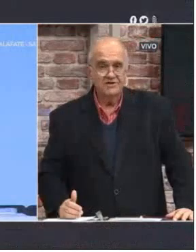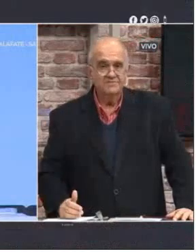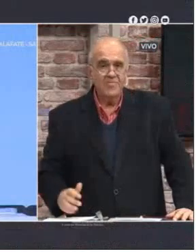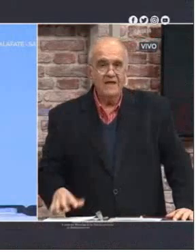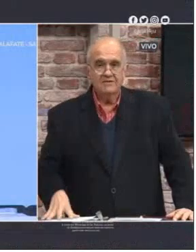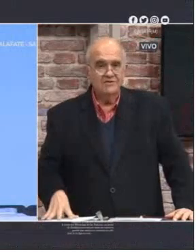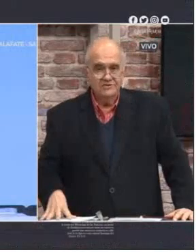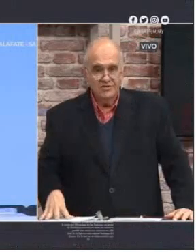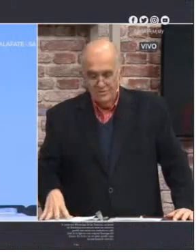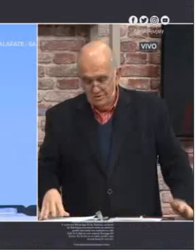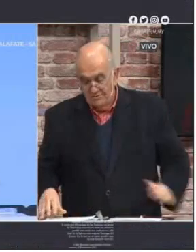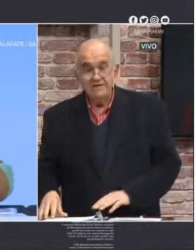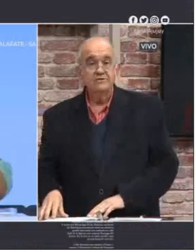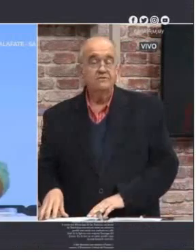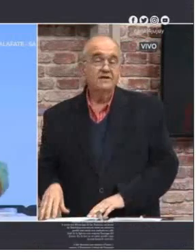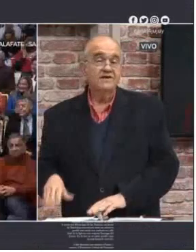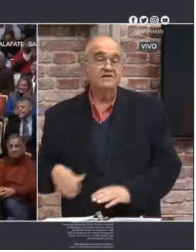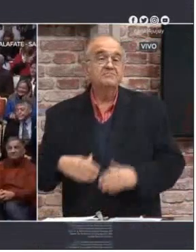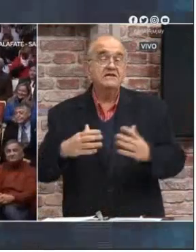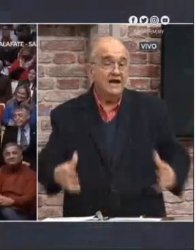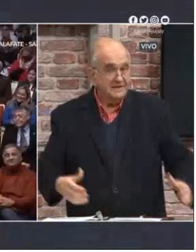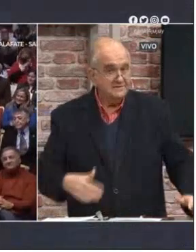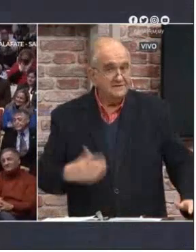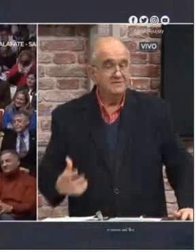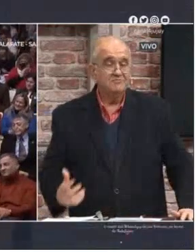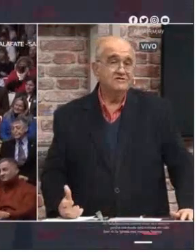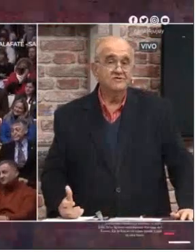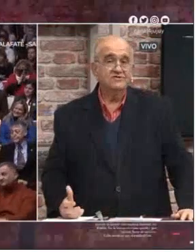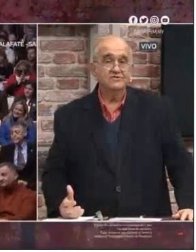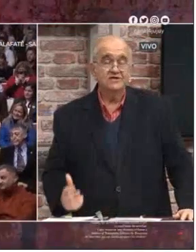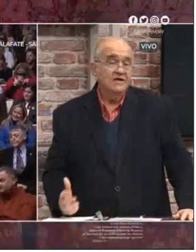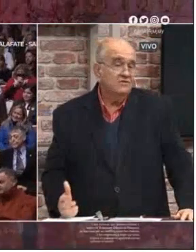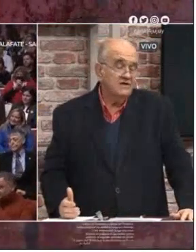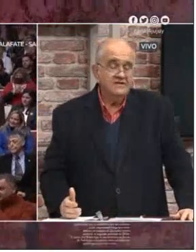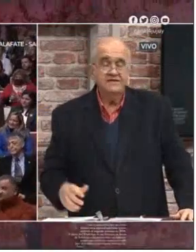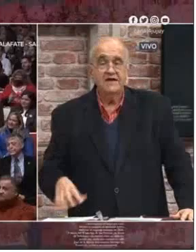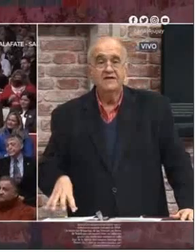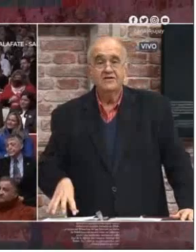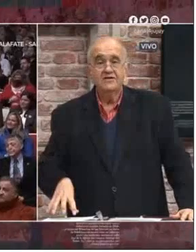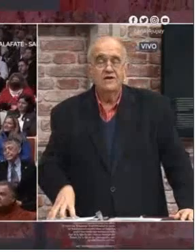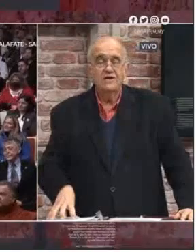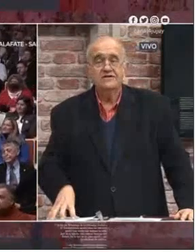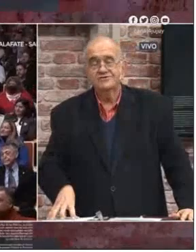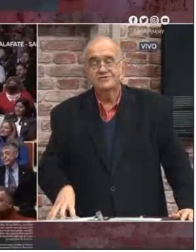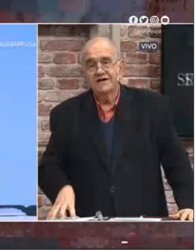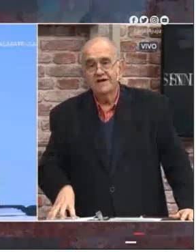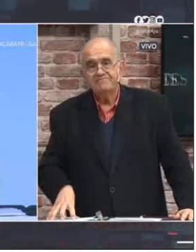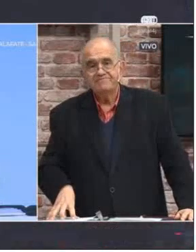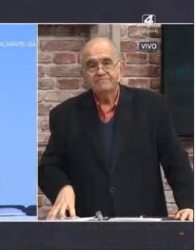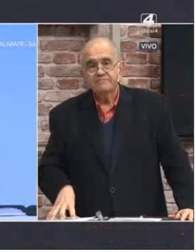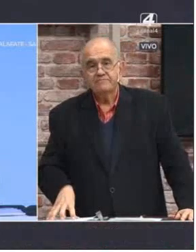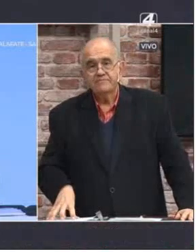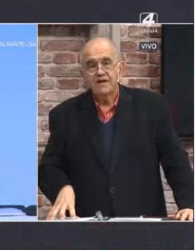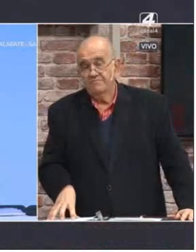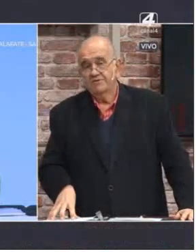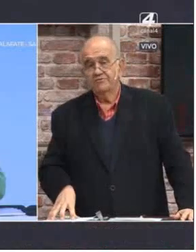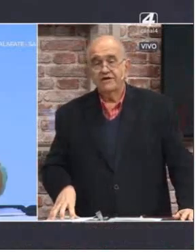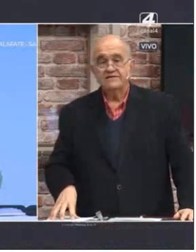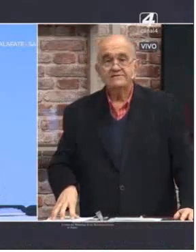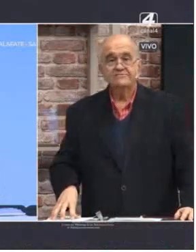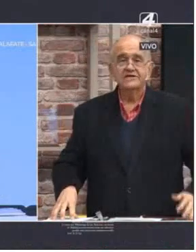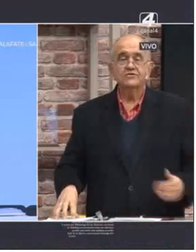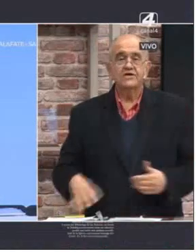donde todos los medios van a replicar este tipo de situaciones quiero que cristina nunca quiso llegar la gran